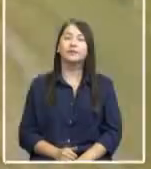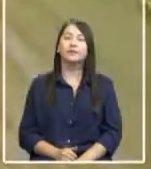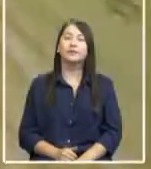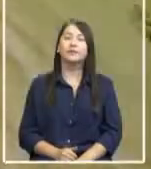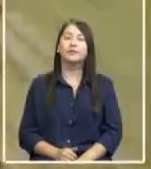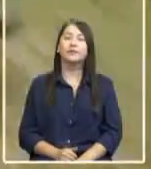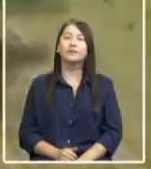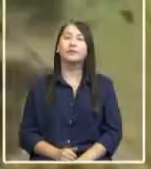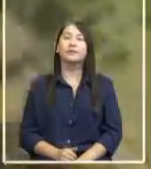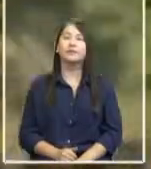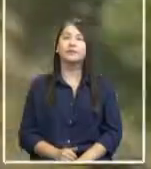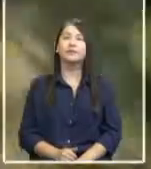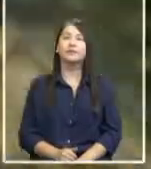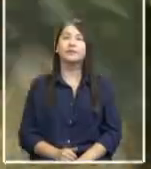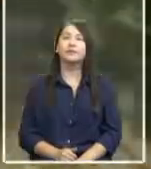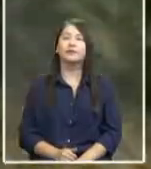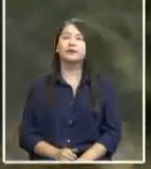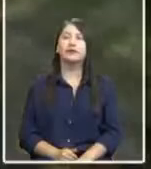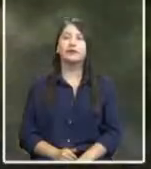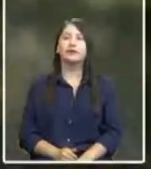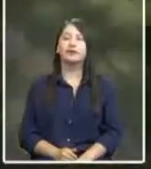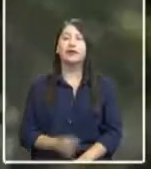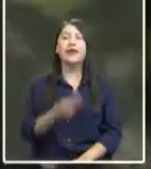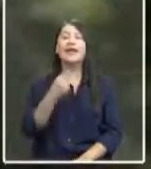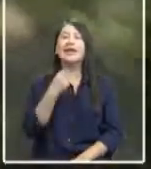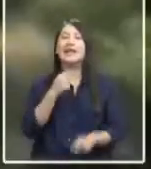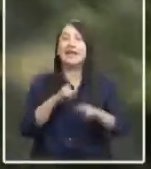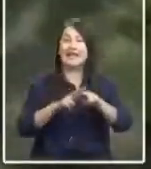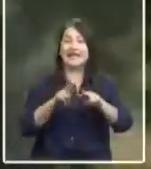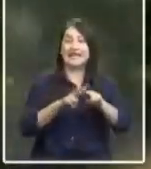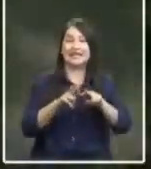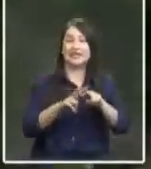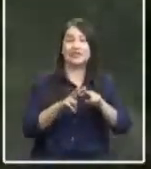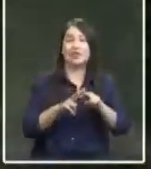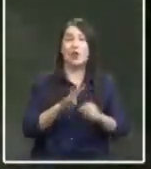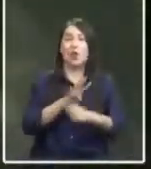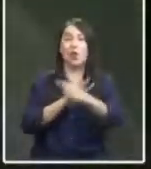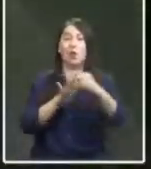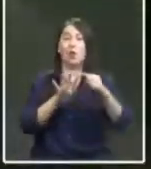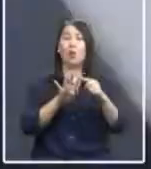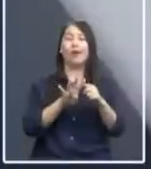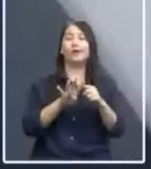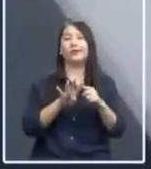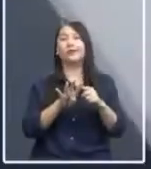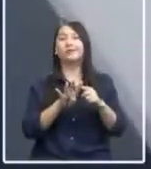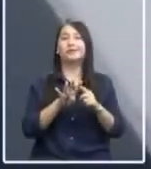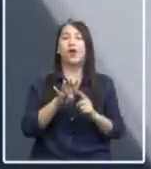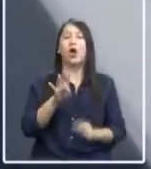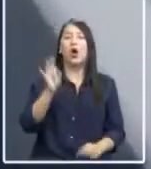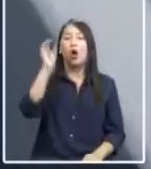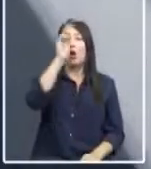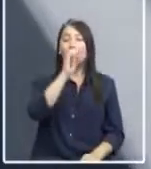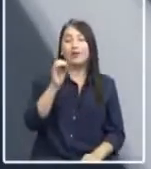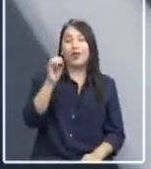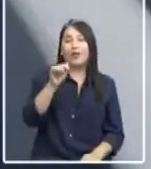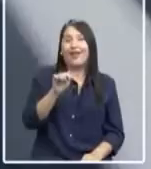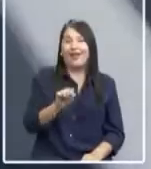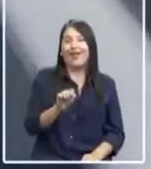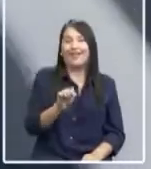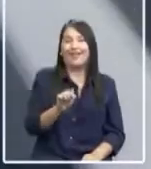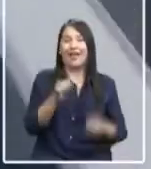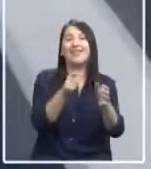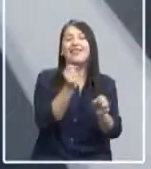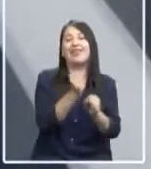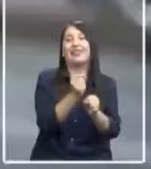el rol de la OPEP? Entonces lo que hizo fue ver cuatro suposiciones que estaban dadas en este sector, en esta